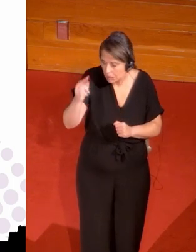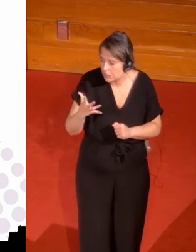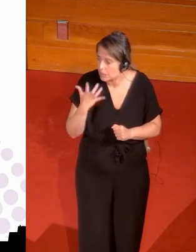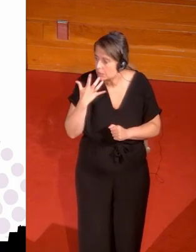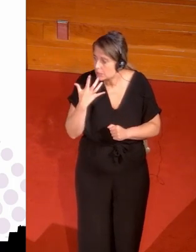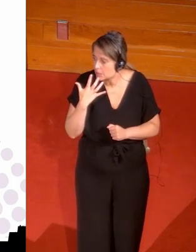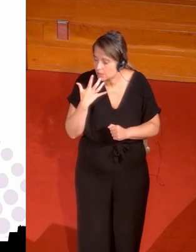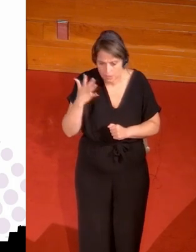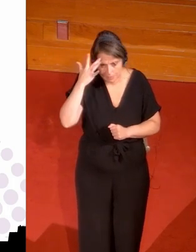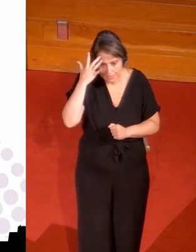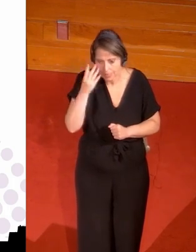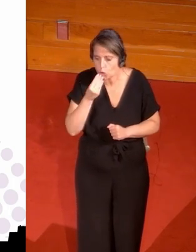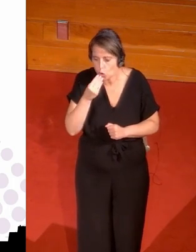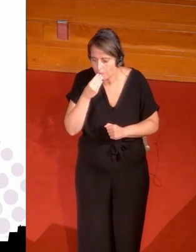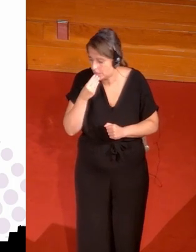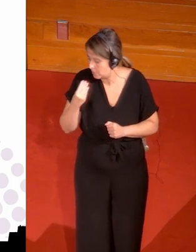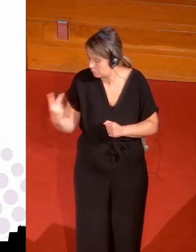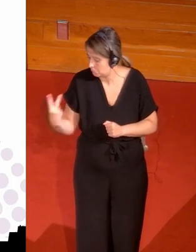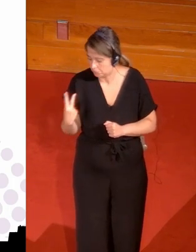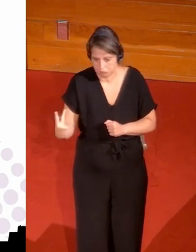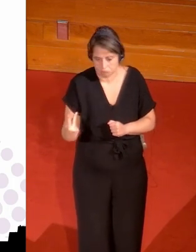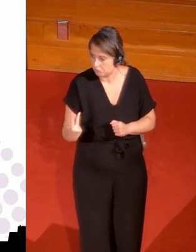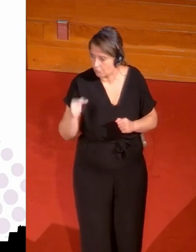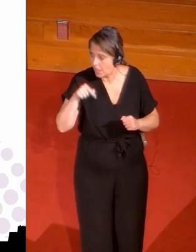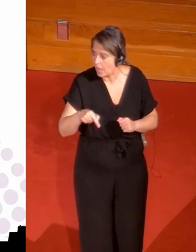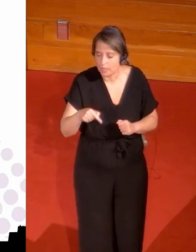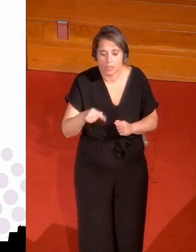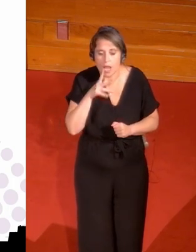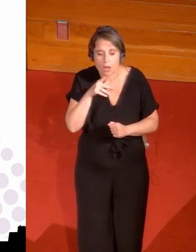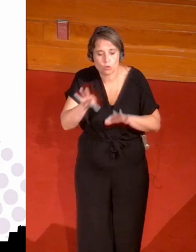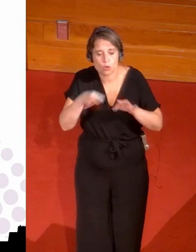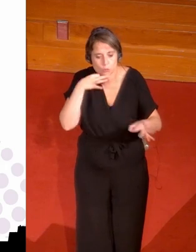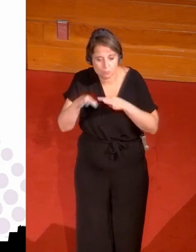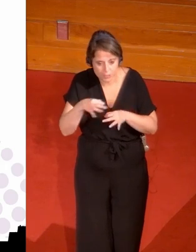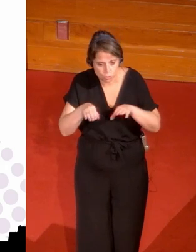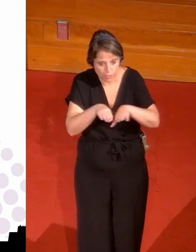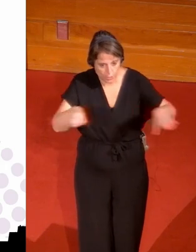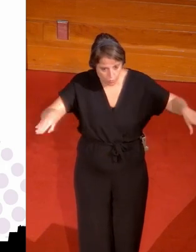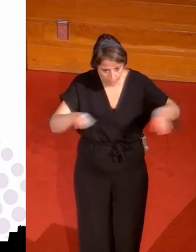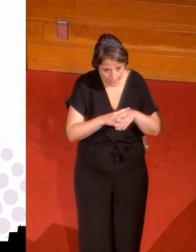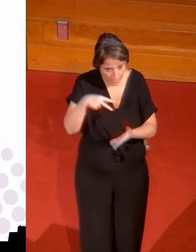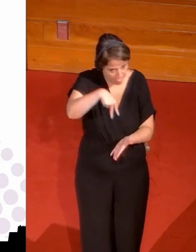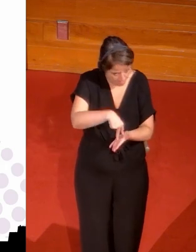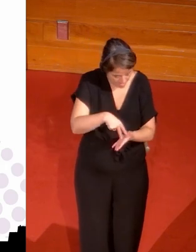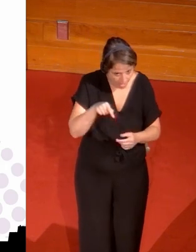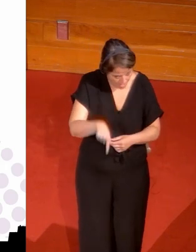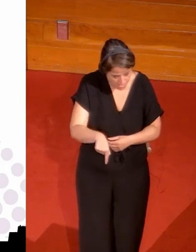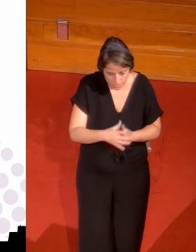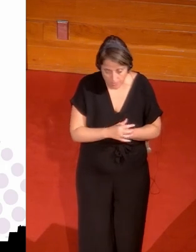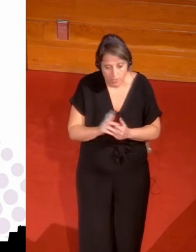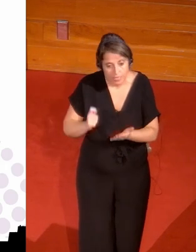te si tú comes con alguien eh pongamos por caso aquí te tomas unos pinchos en una barra de pie